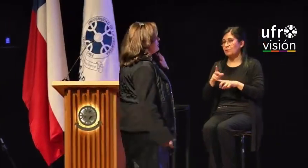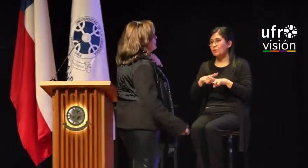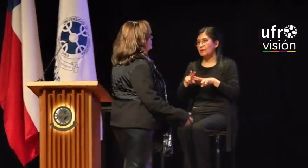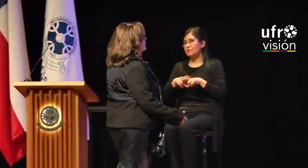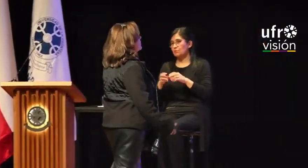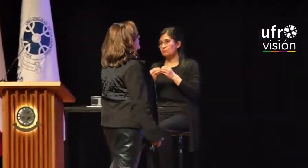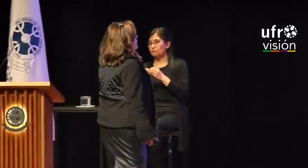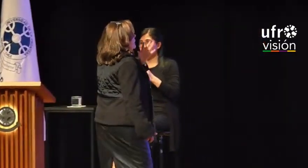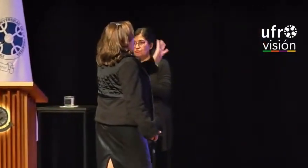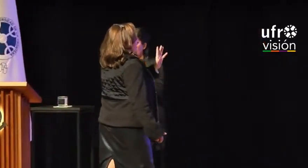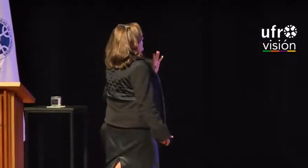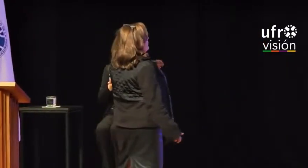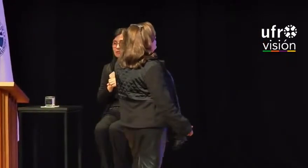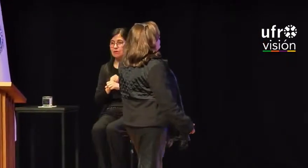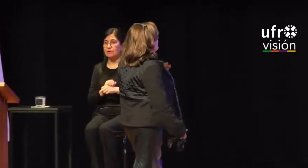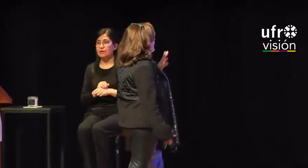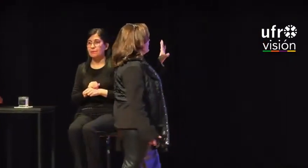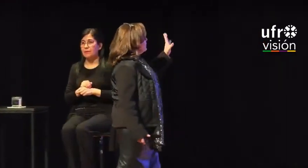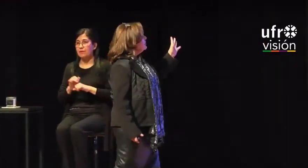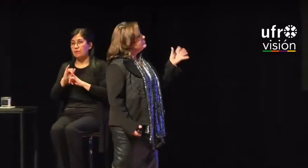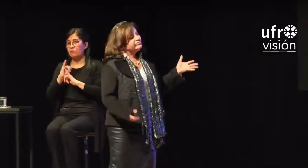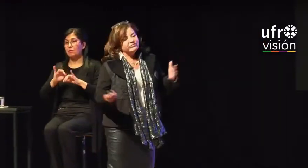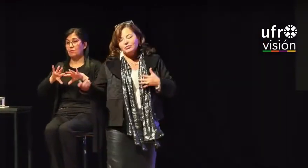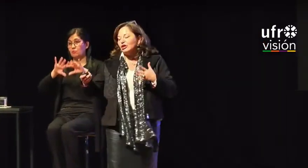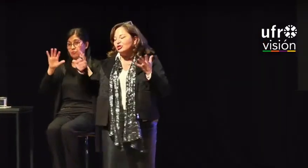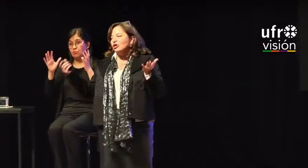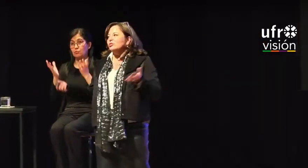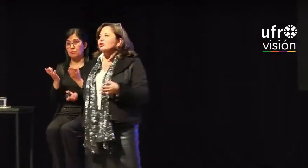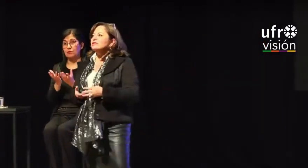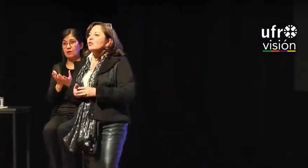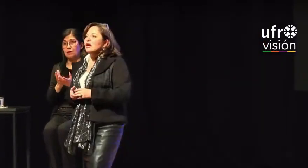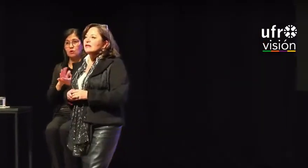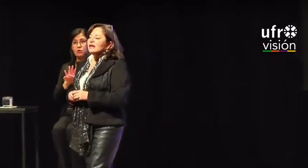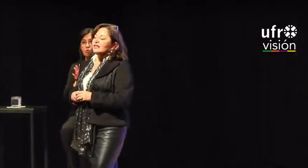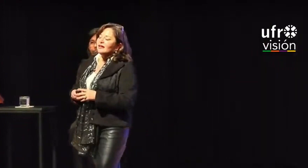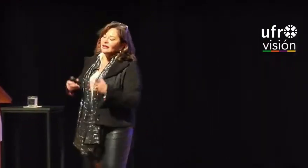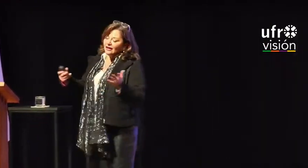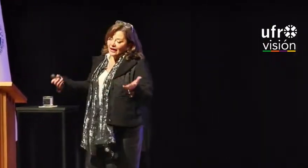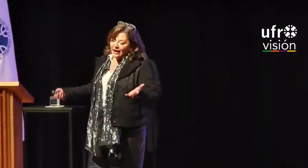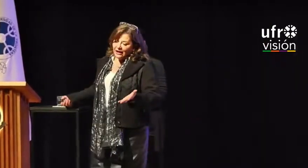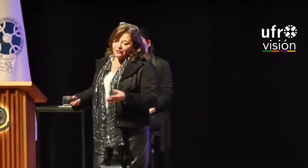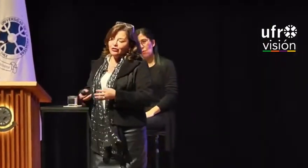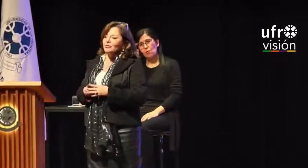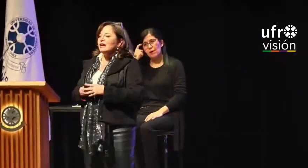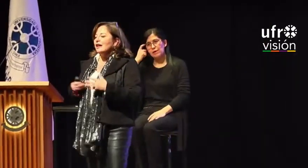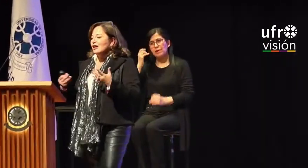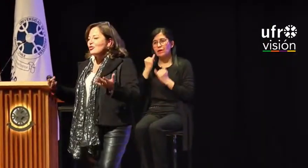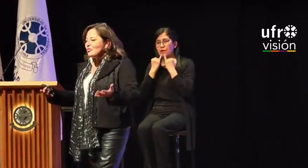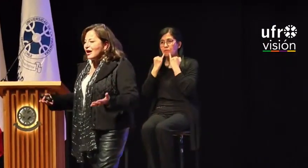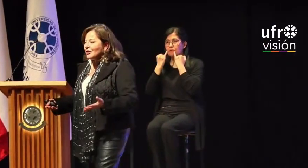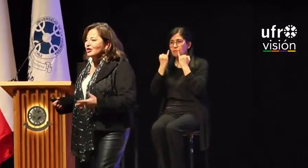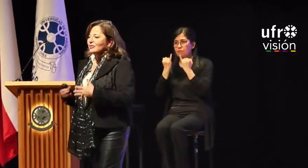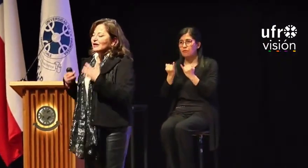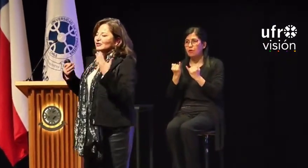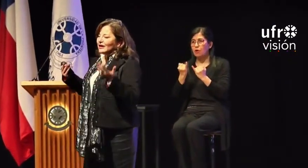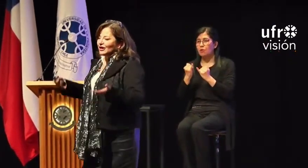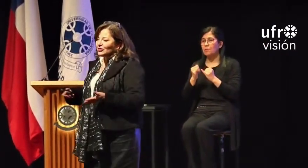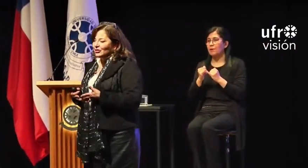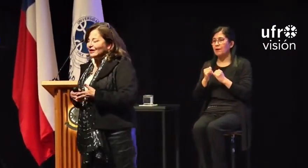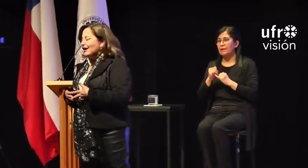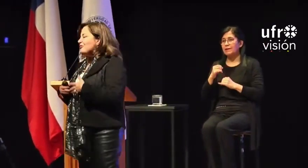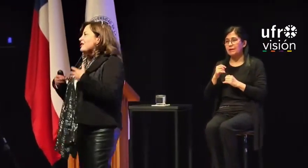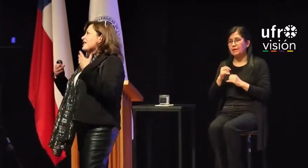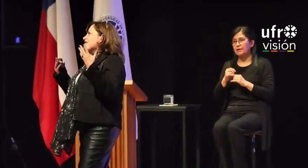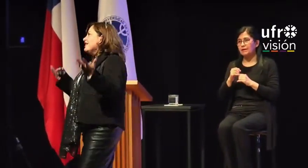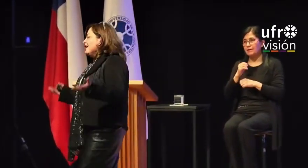cosas. A nivel mundial, bueno, todo el mundo se acuerda del informe Rares Humano que apareció en el